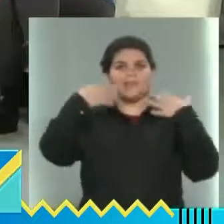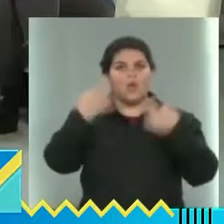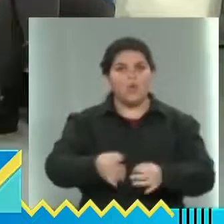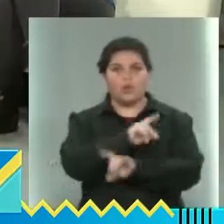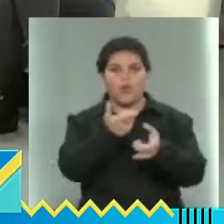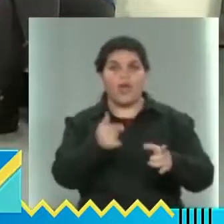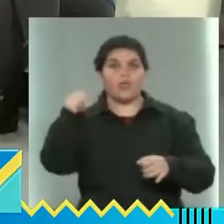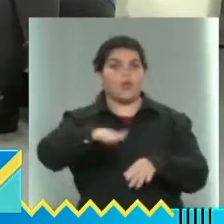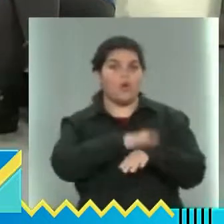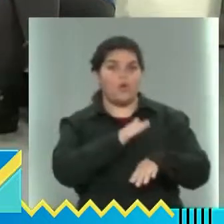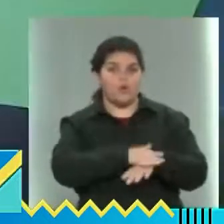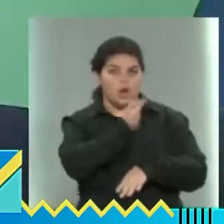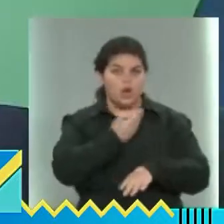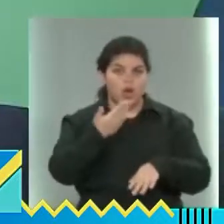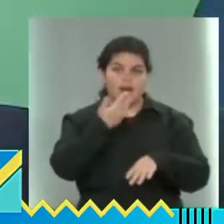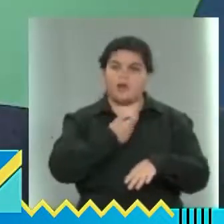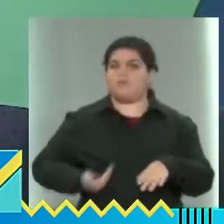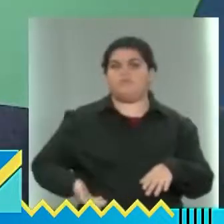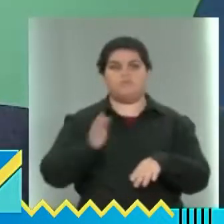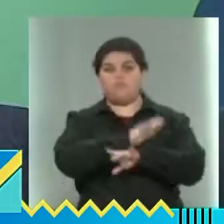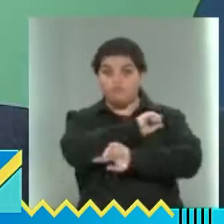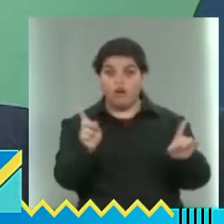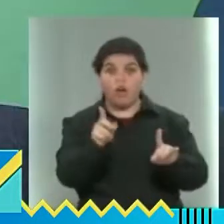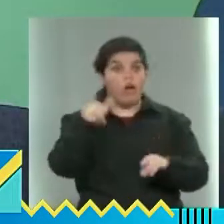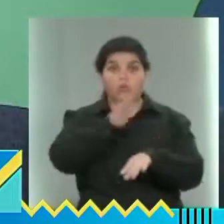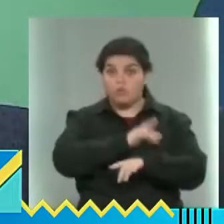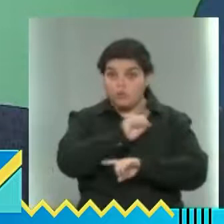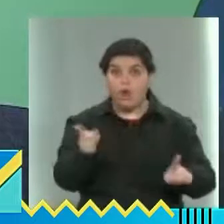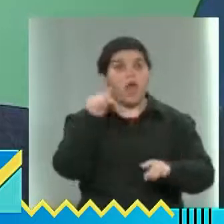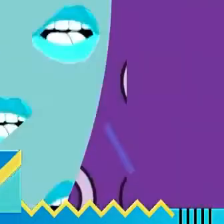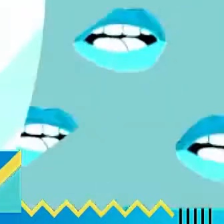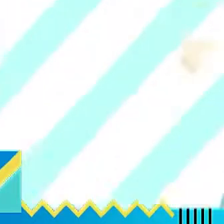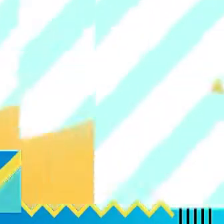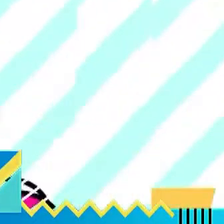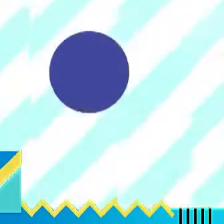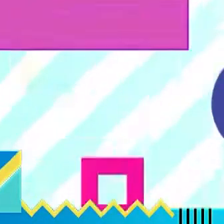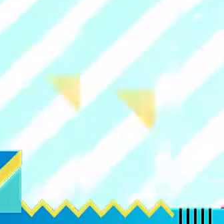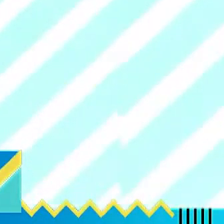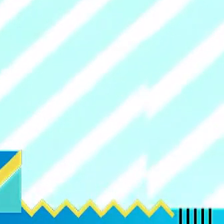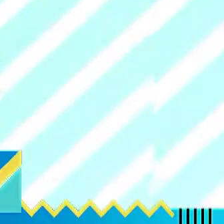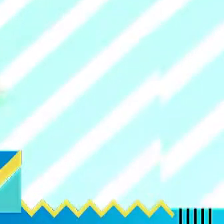se haga responsable y no se quiera hacer cargo, eso es lo que nos lleva a las situaciones peores a las mujeres.